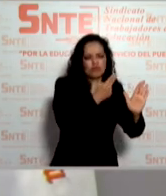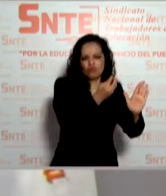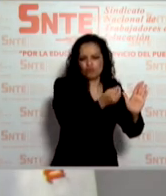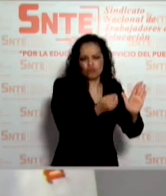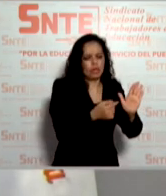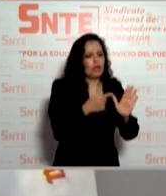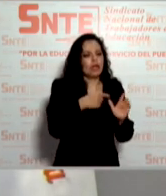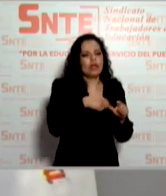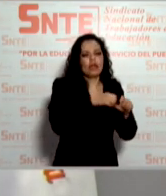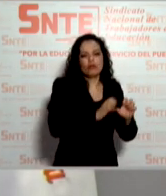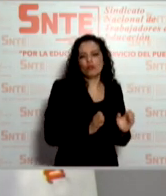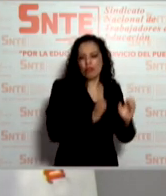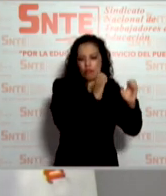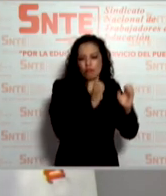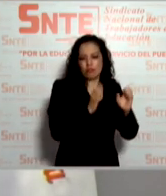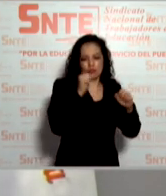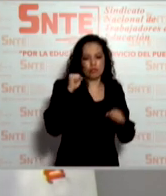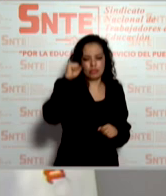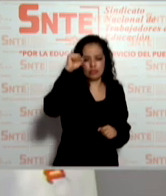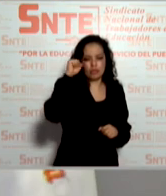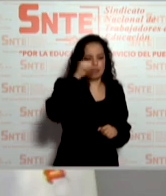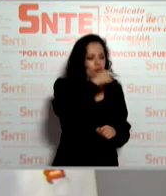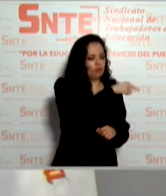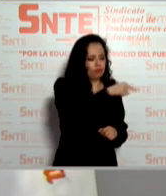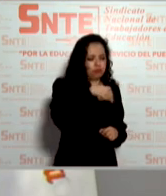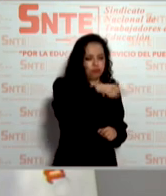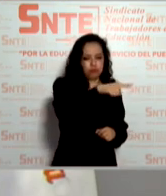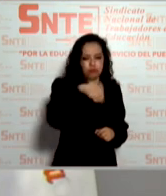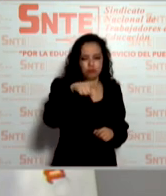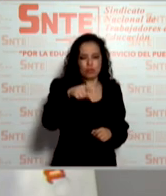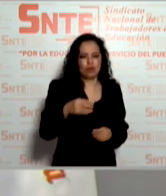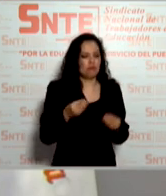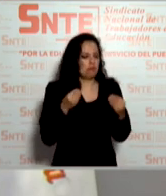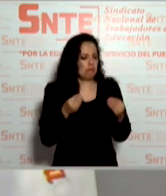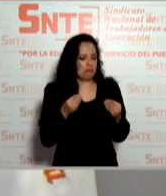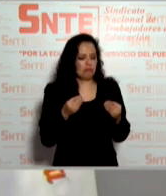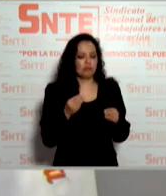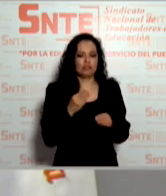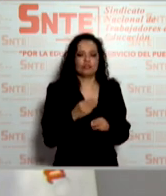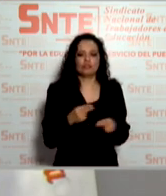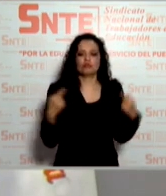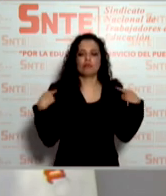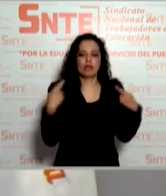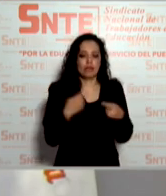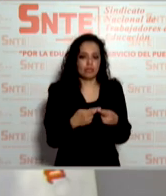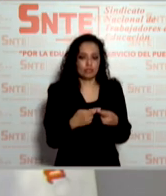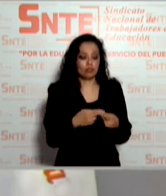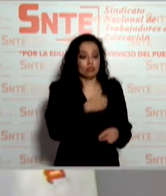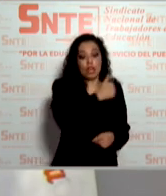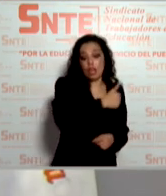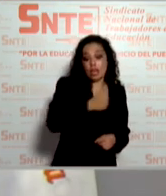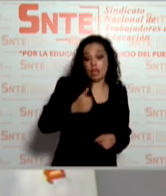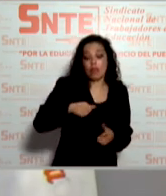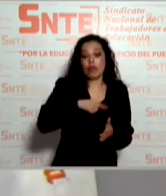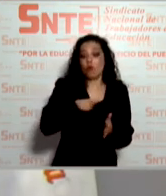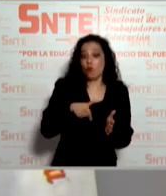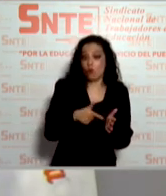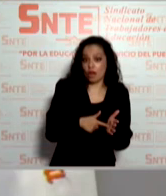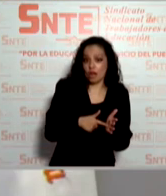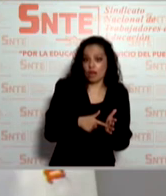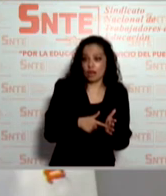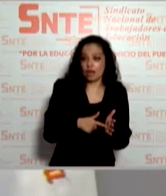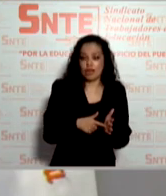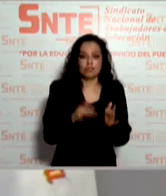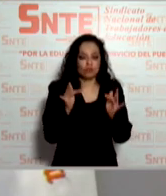los edificios de las coordinaciones regionales y cada lugar es una conexión y ahí